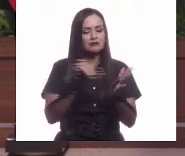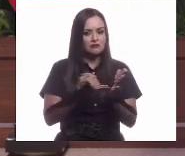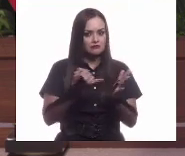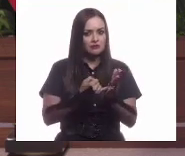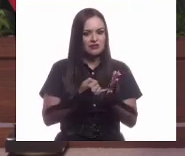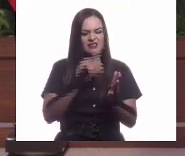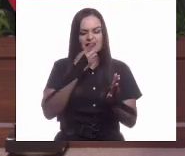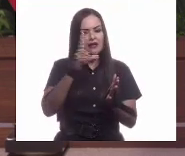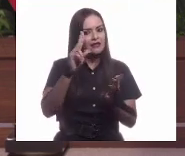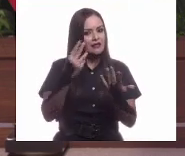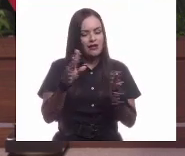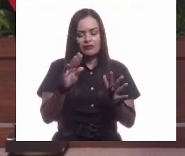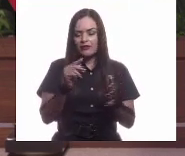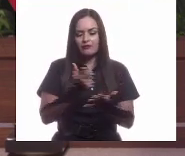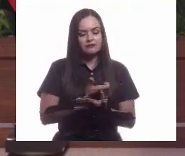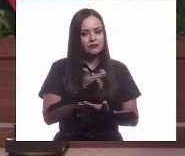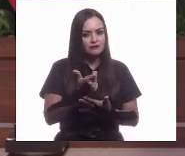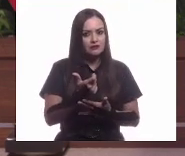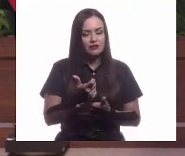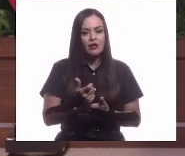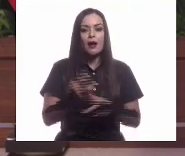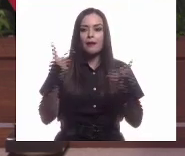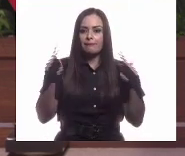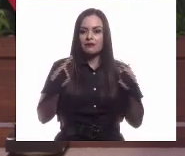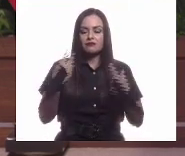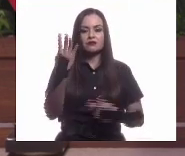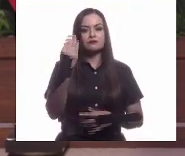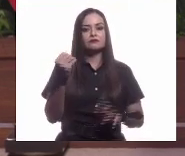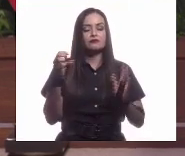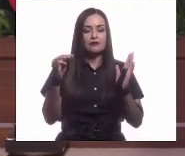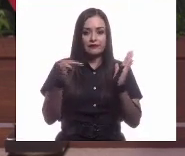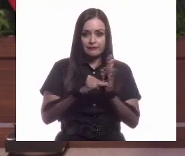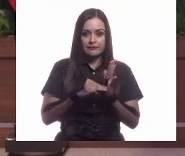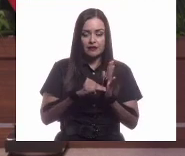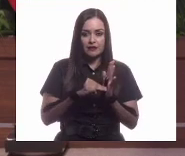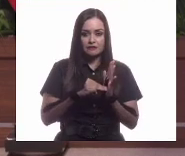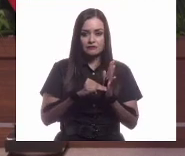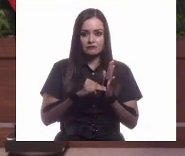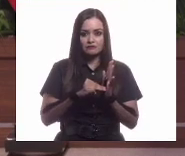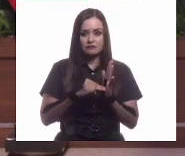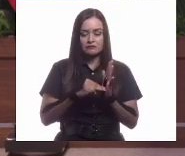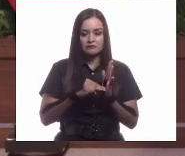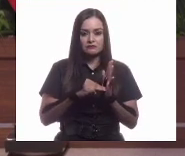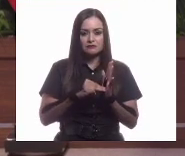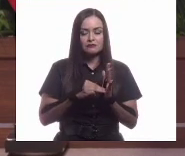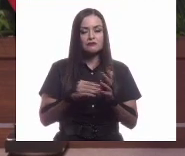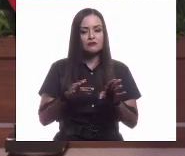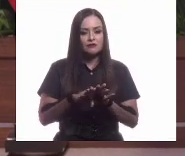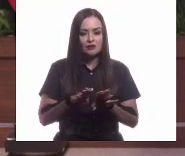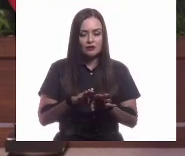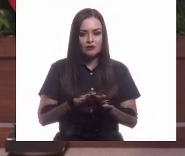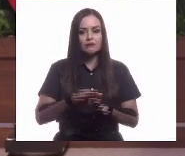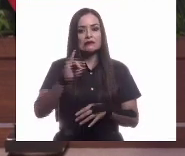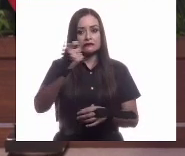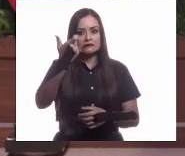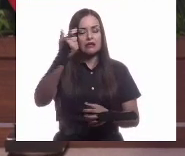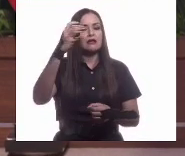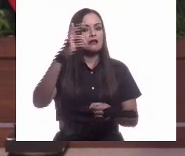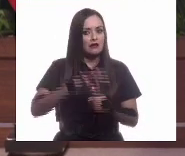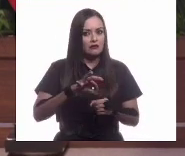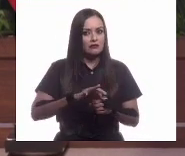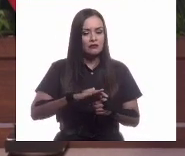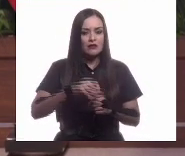contribuyentes. De esta manera, a 9,000 personas les regularizamos su situación fiscal y sí les generamos un ahorro